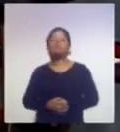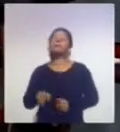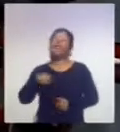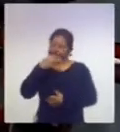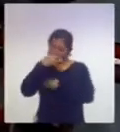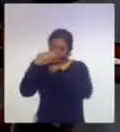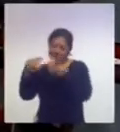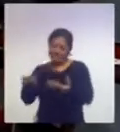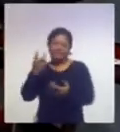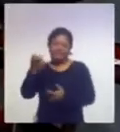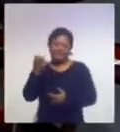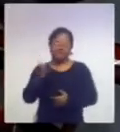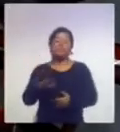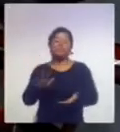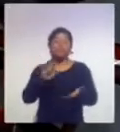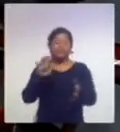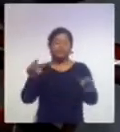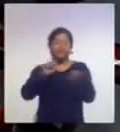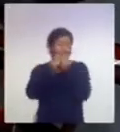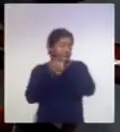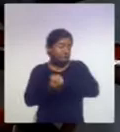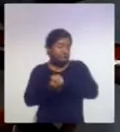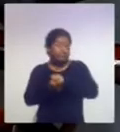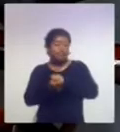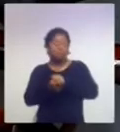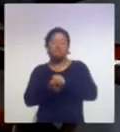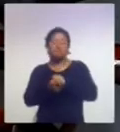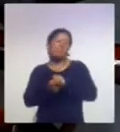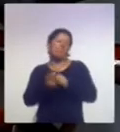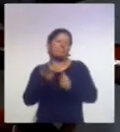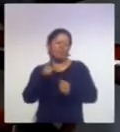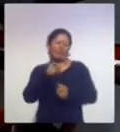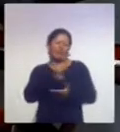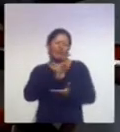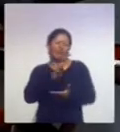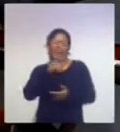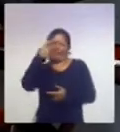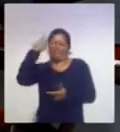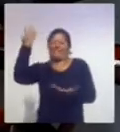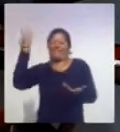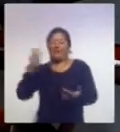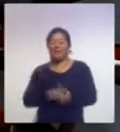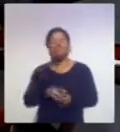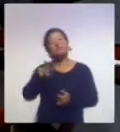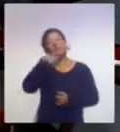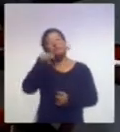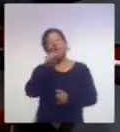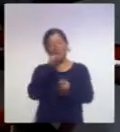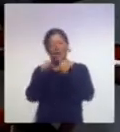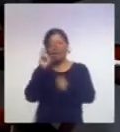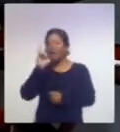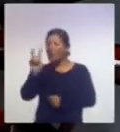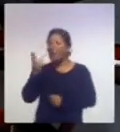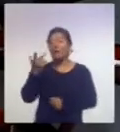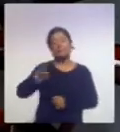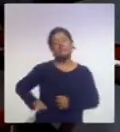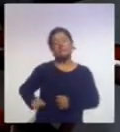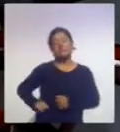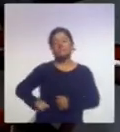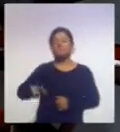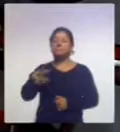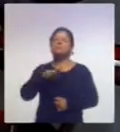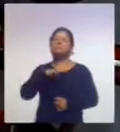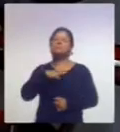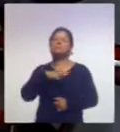renovar nuestra credencial de elector. ¿Algo más que quiera decirle a la gente que está siguiendo esta entrevista y que está interesada porque todavía tiene la credencial 19, que